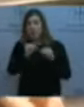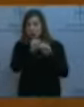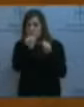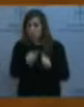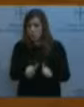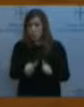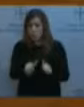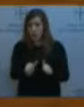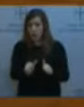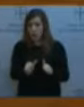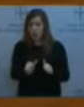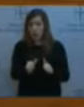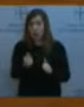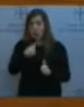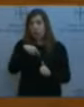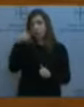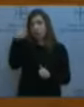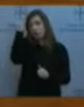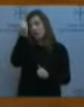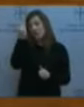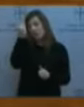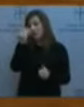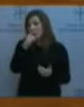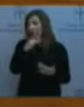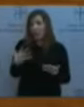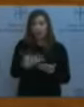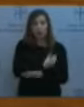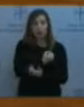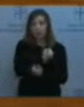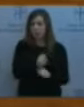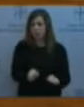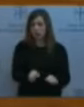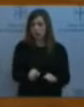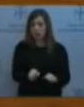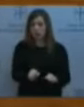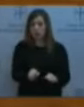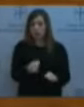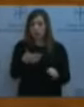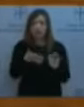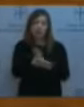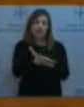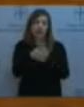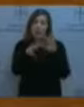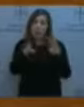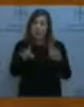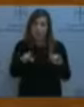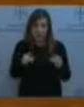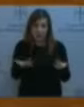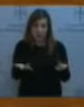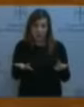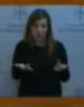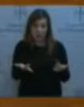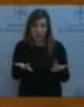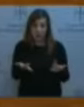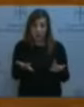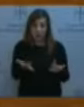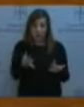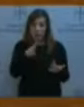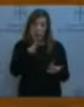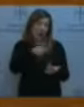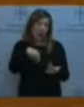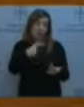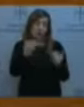modelo, y nosotros creemos que todo y todo ahora es imposible. Son brindis al sol que seguramente se hacen para no llegar a